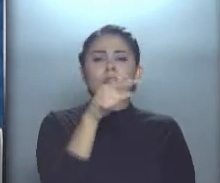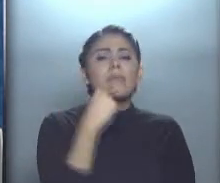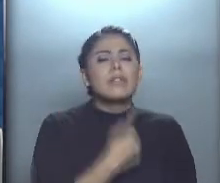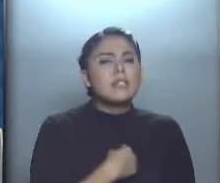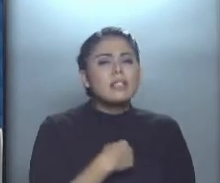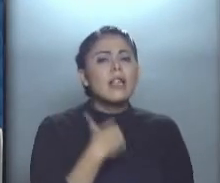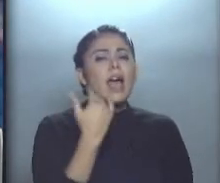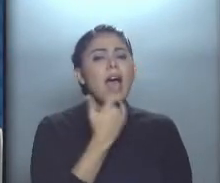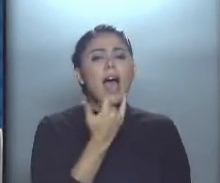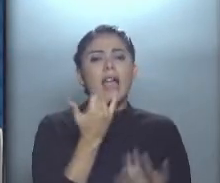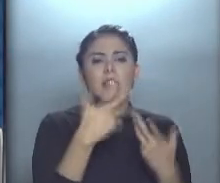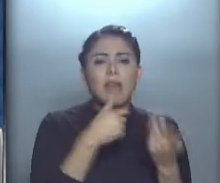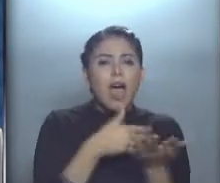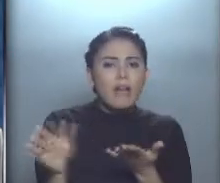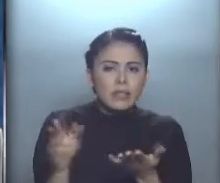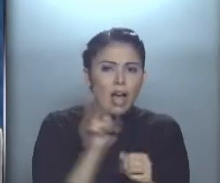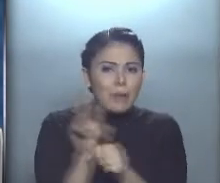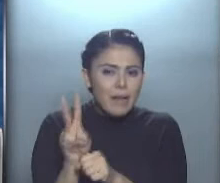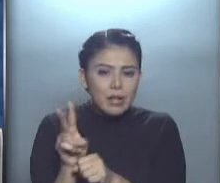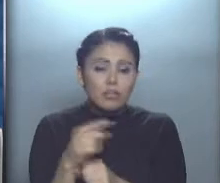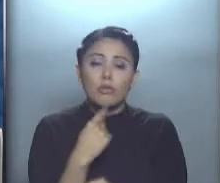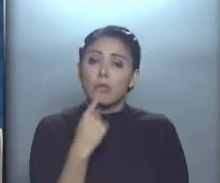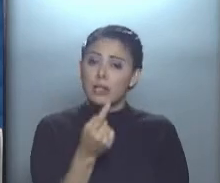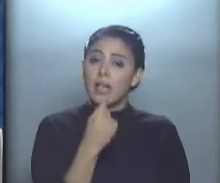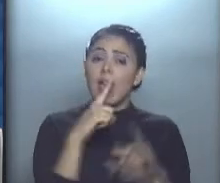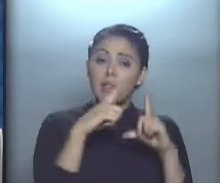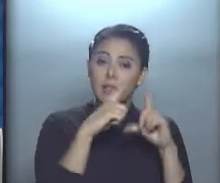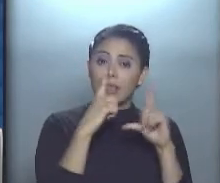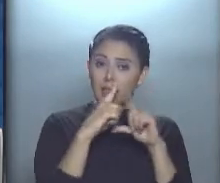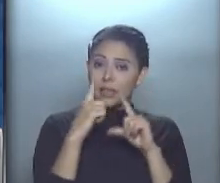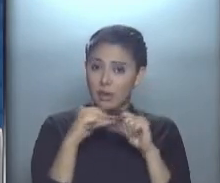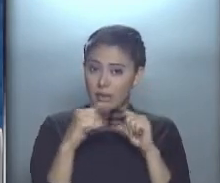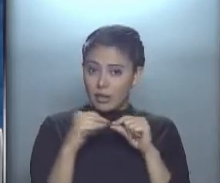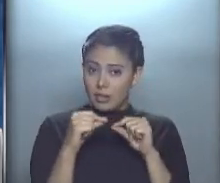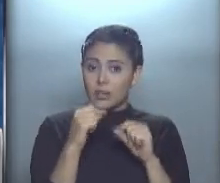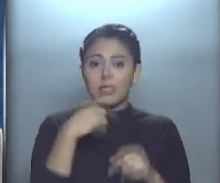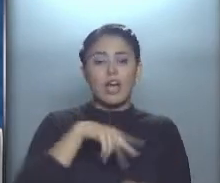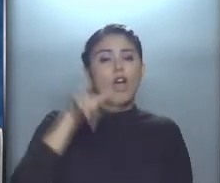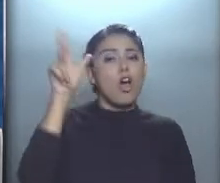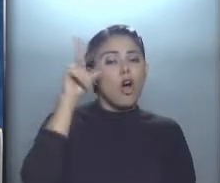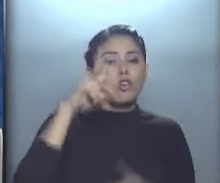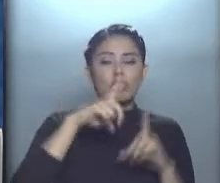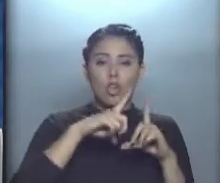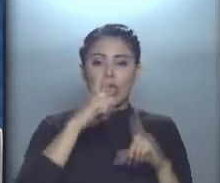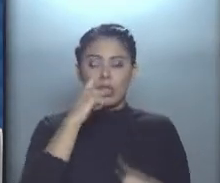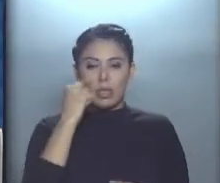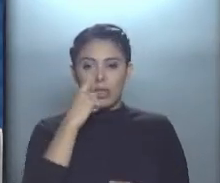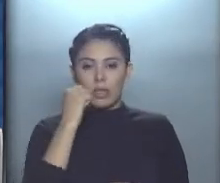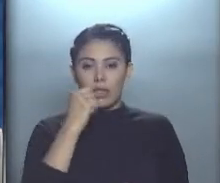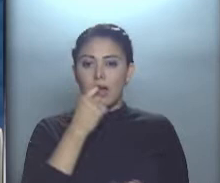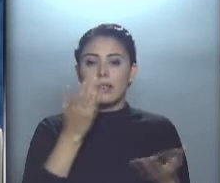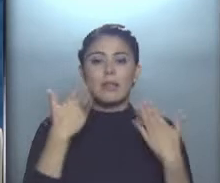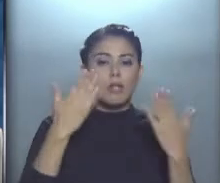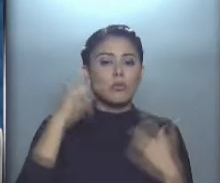dice, hay un sistema de prevención, mire, yo le puedo asegurar los días que nosotros tenemos previsto, 8 días de temperaturas superiores a 33